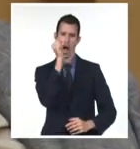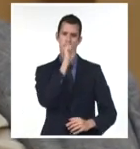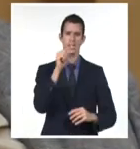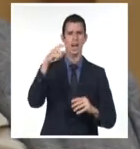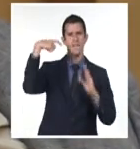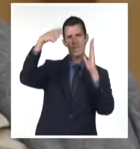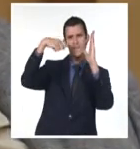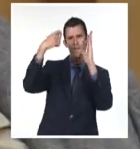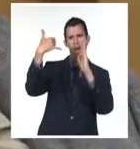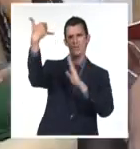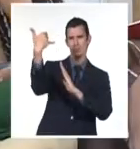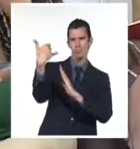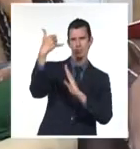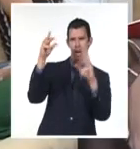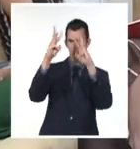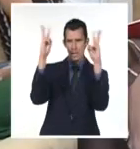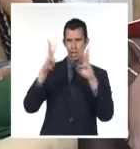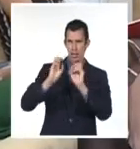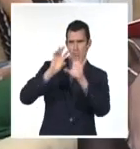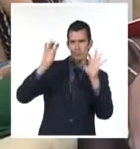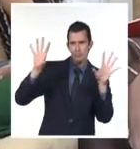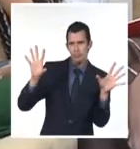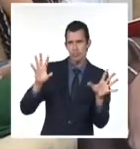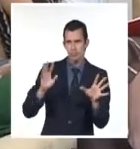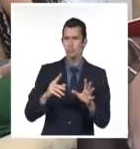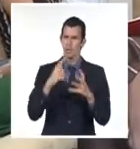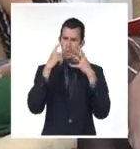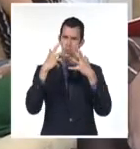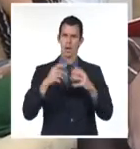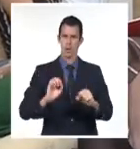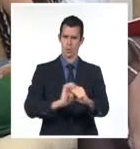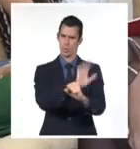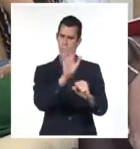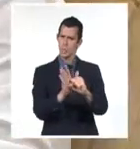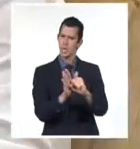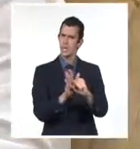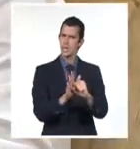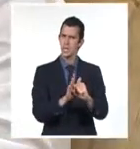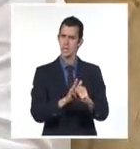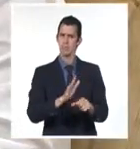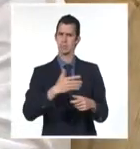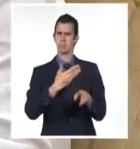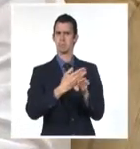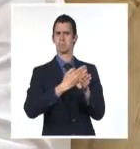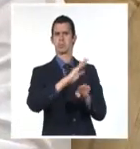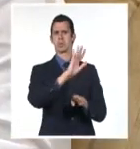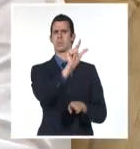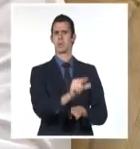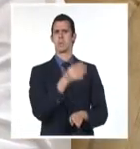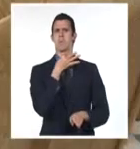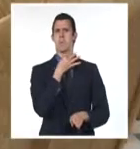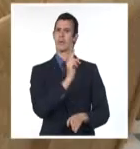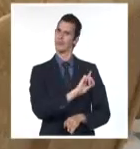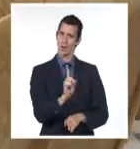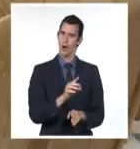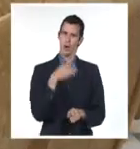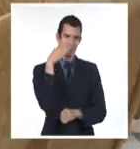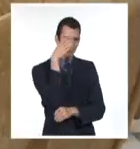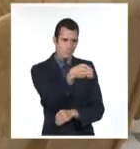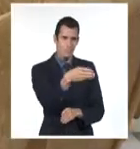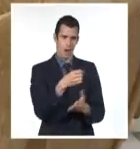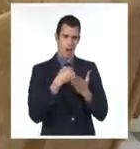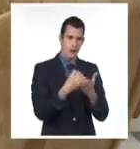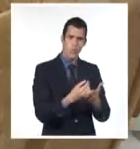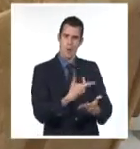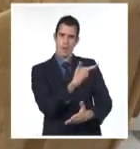la COVID-19, así como la proyección cultural hacia los barrios en situación de vulnerabilidad. Como parte de su intensa agenda de